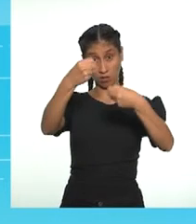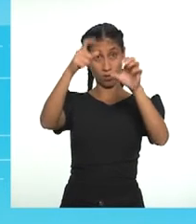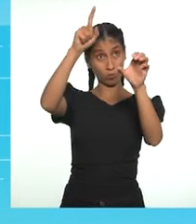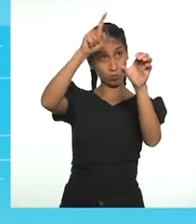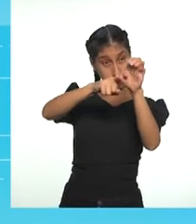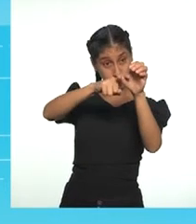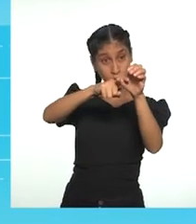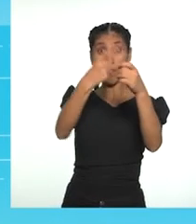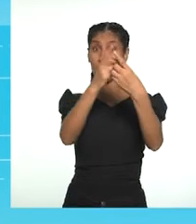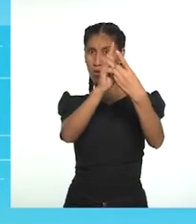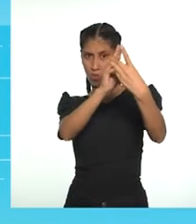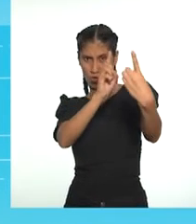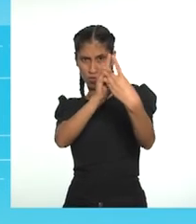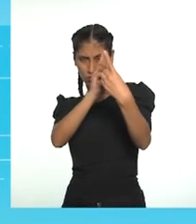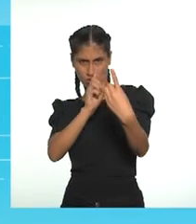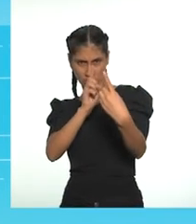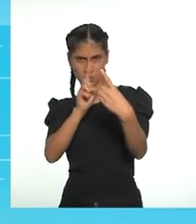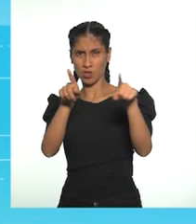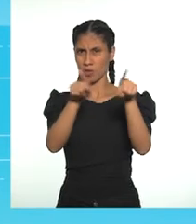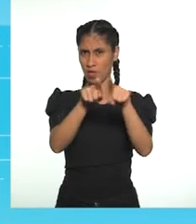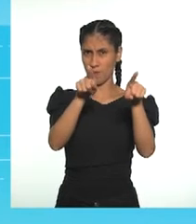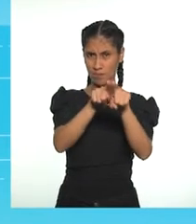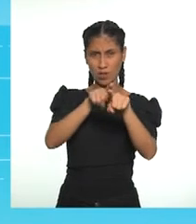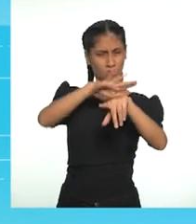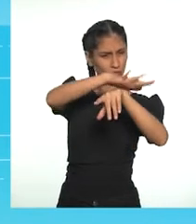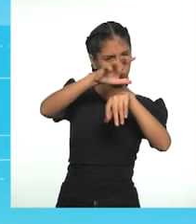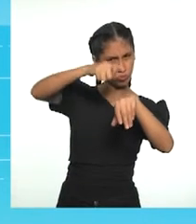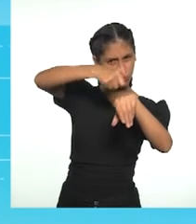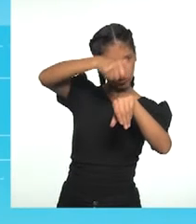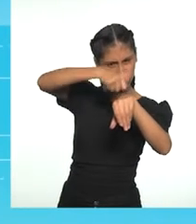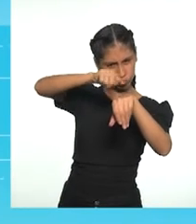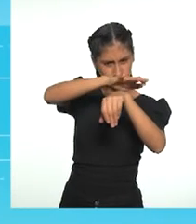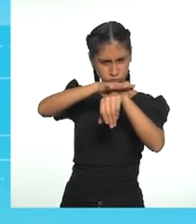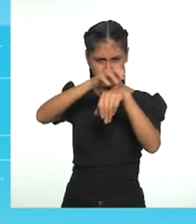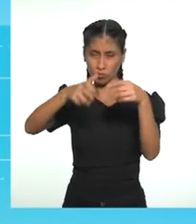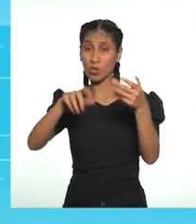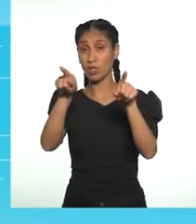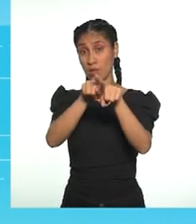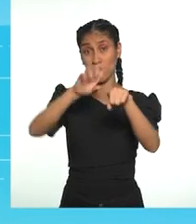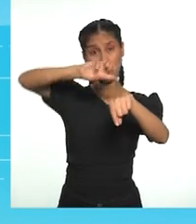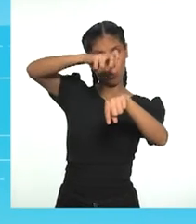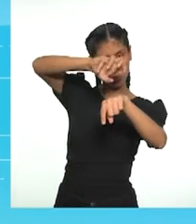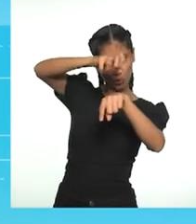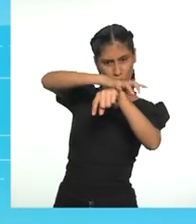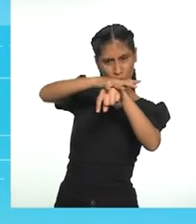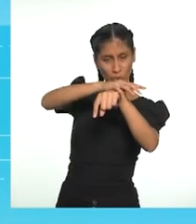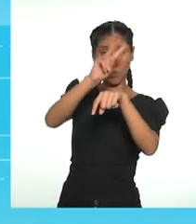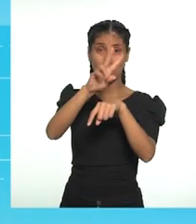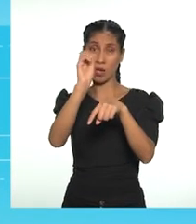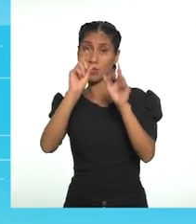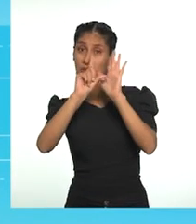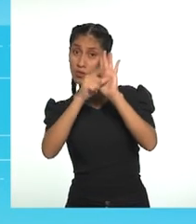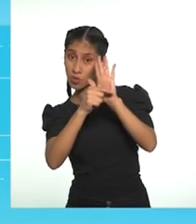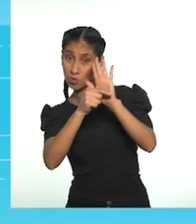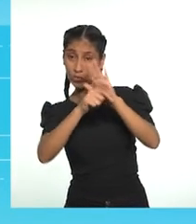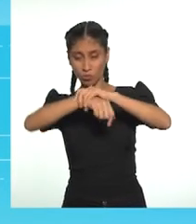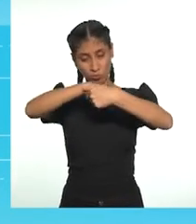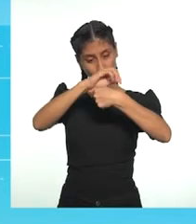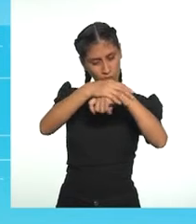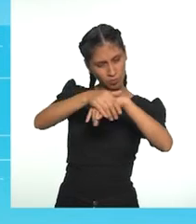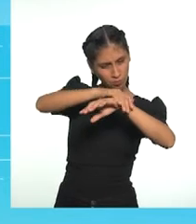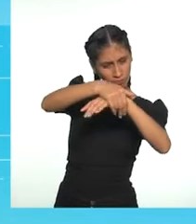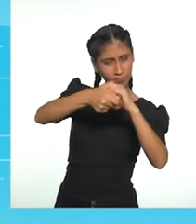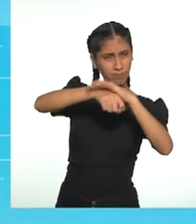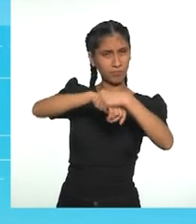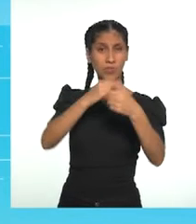vehículos respetando el aforo permitido, llevar y usar alcohol en gel para desinfectarse, lavar las manos por 20 segundos al llegar al trabajo y